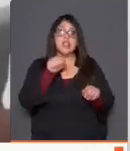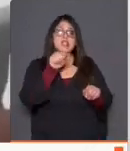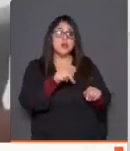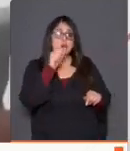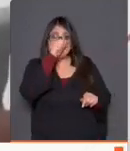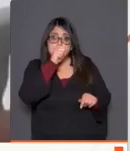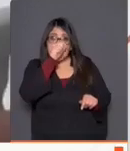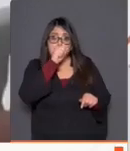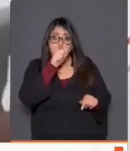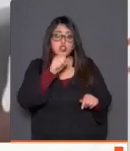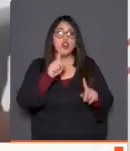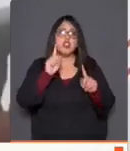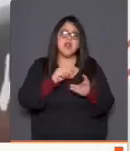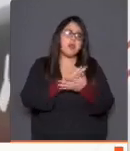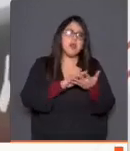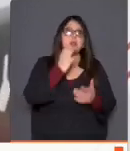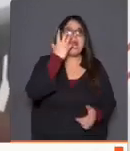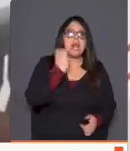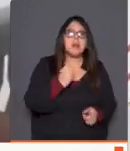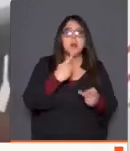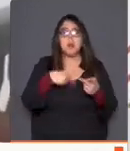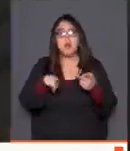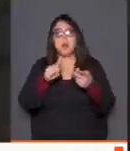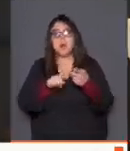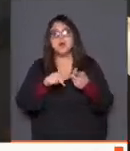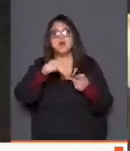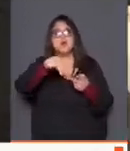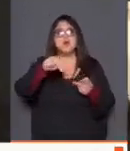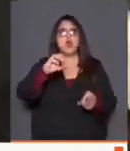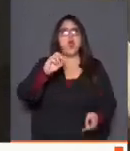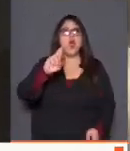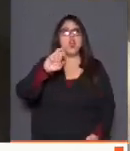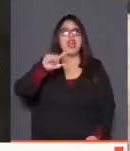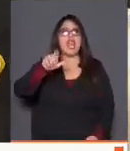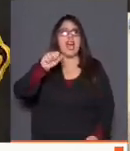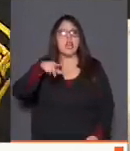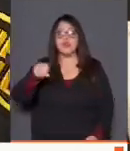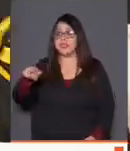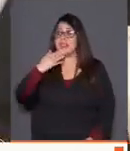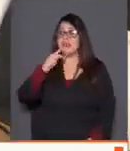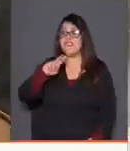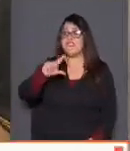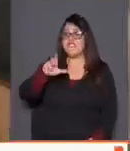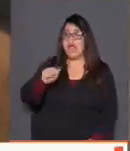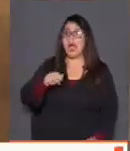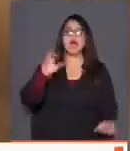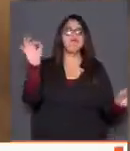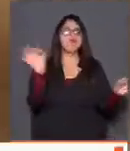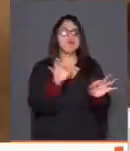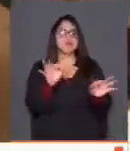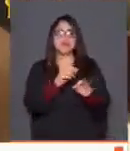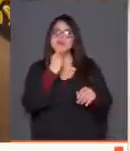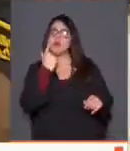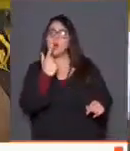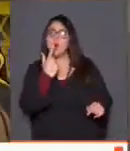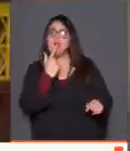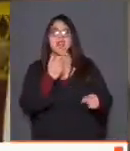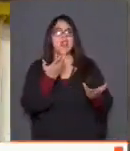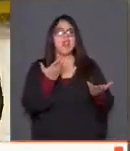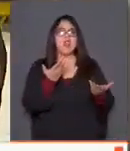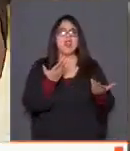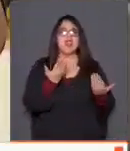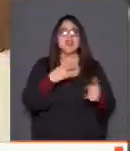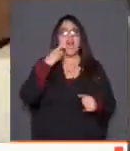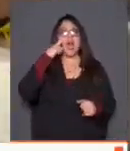podemos ponerle por el limón orégano quedan muy guays desde la vega también tienen sus consejos de cuáles son los cortes que se